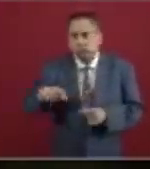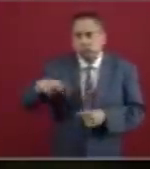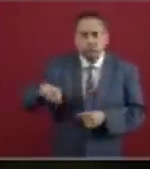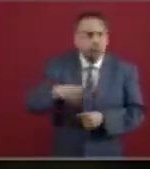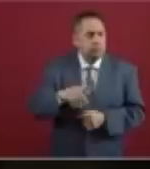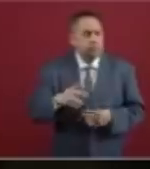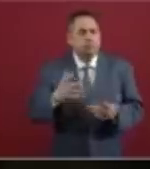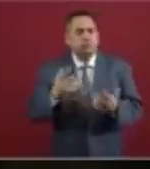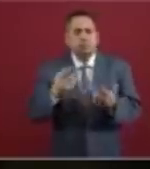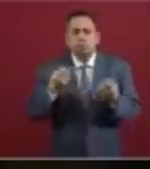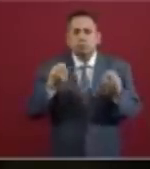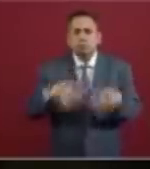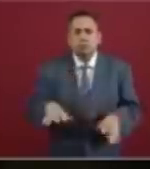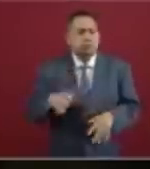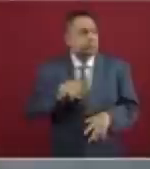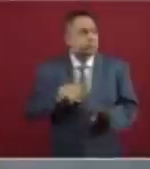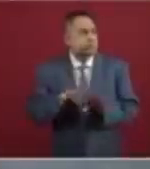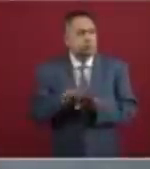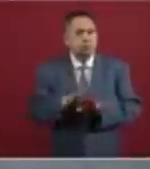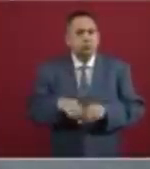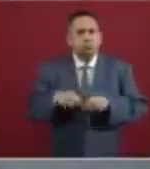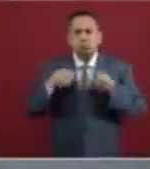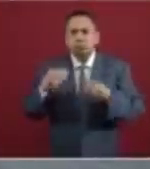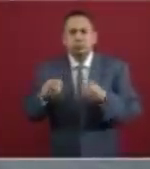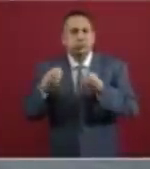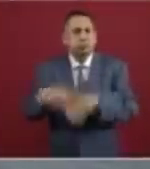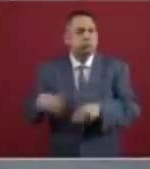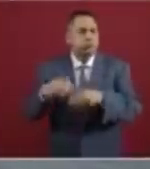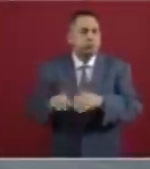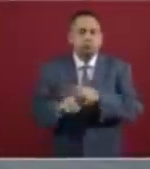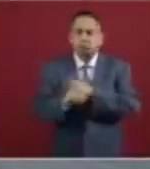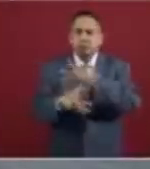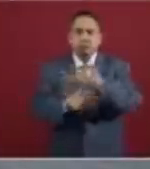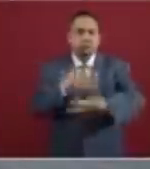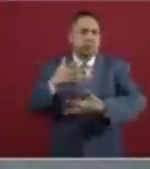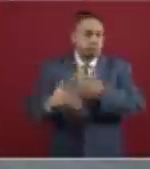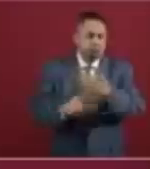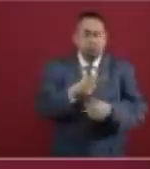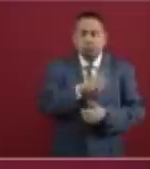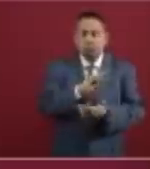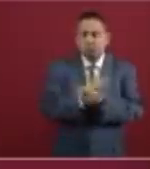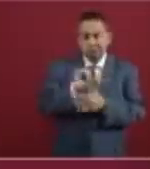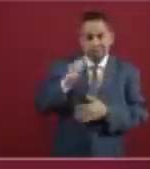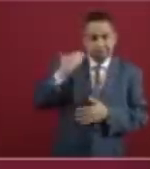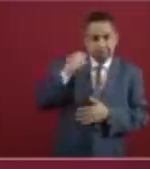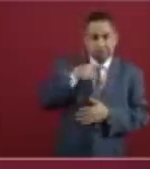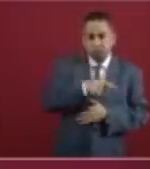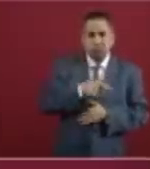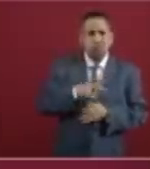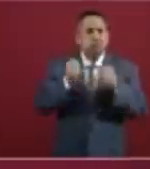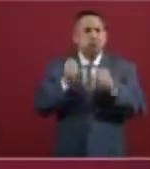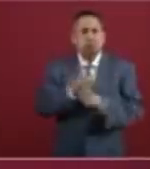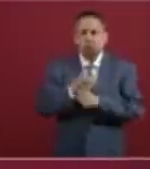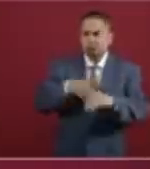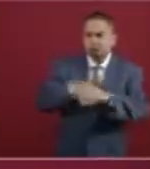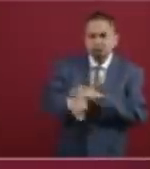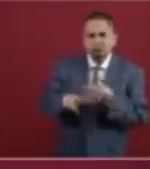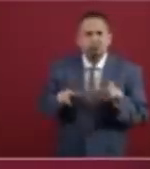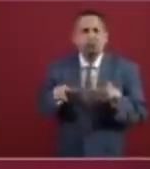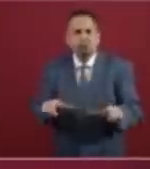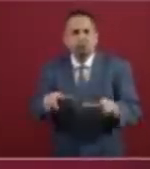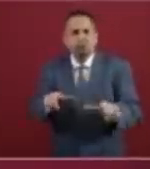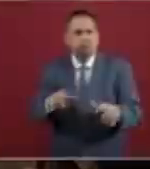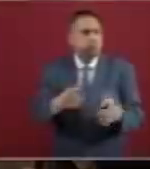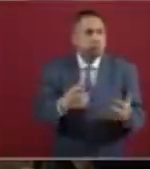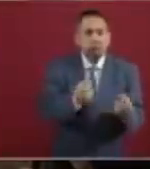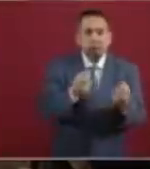está quejando porque es su única manera de sobrevivir. Se está desatando la violencia y este fin de semana entró la seguridad a tratar de salvar algunas